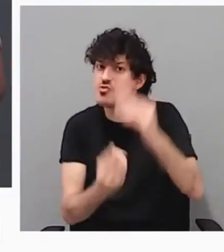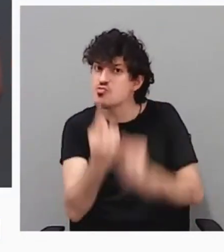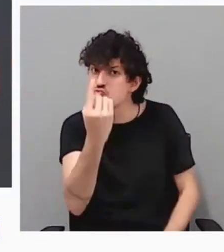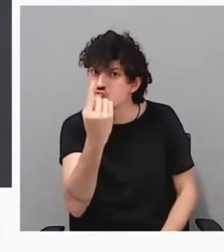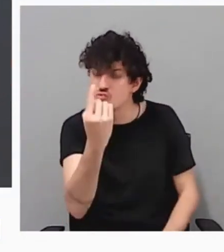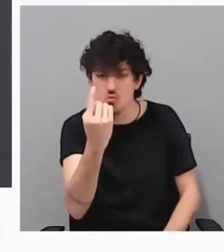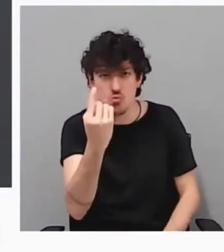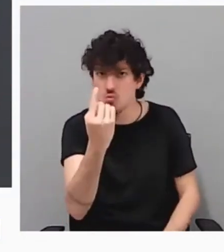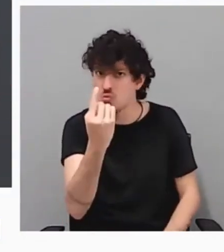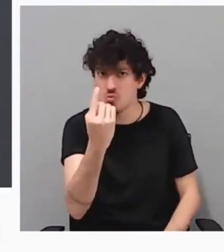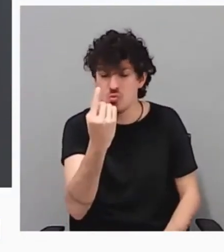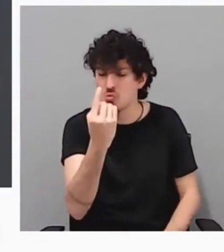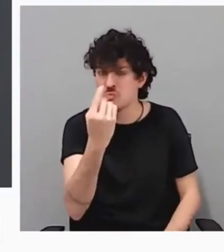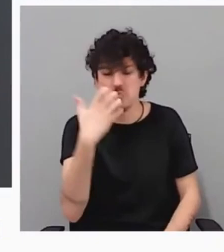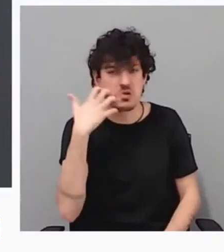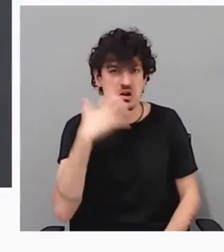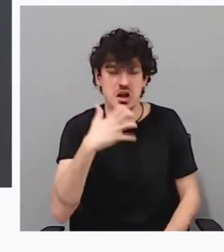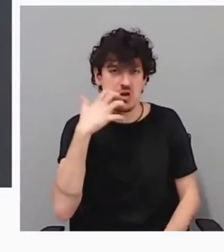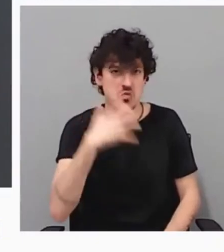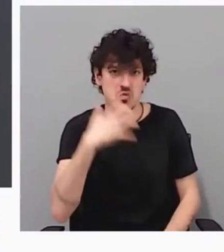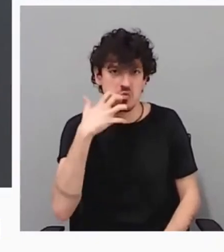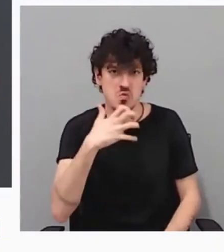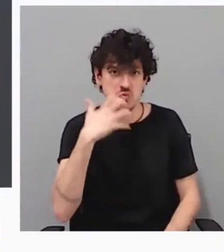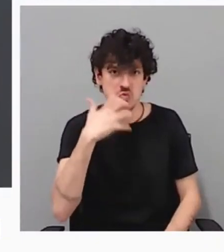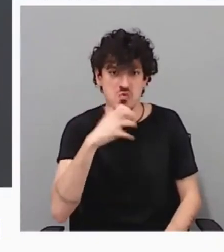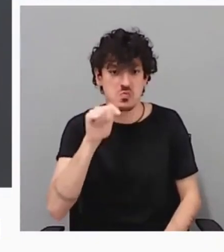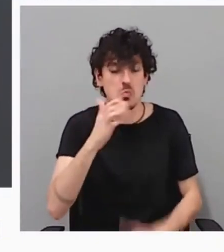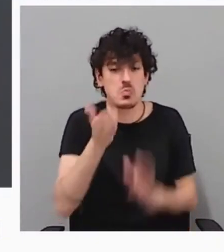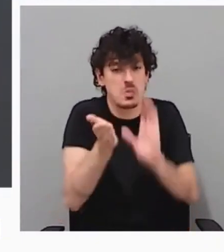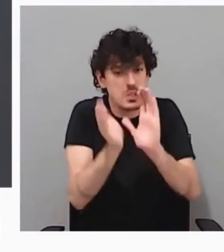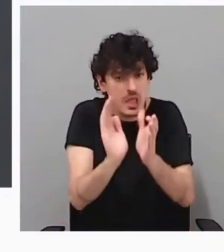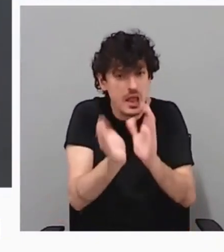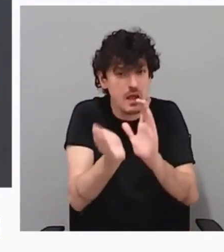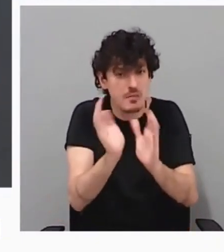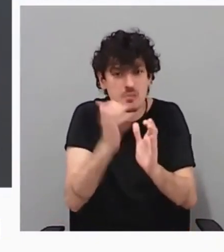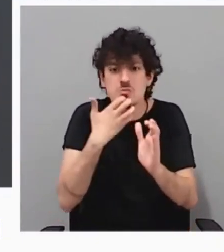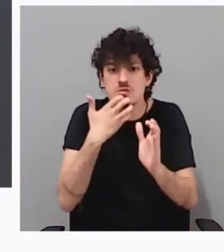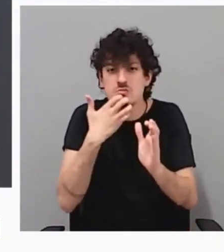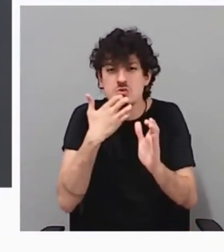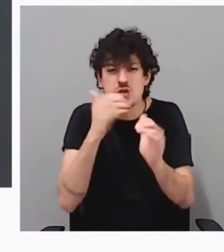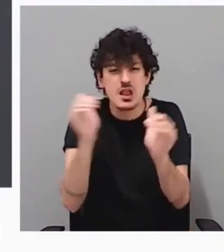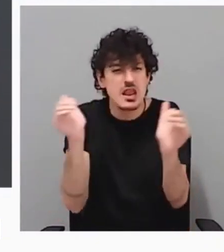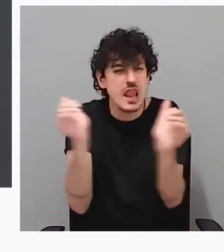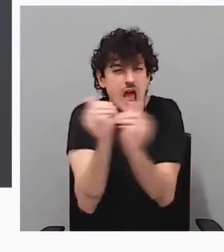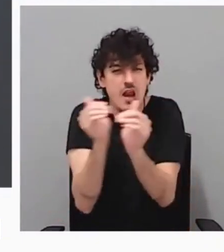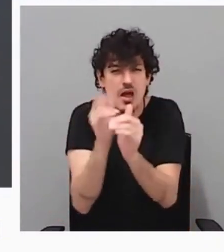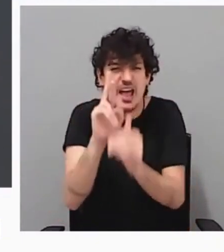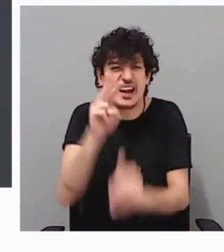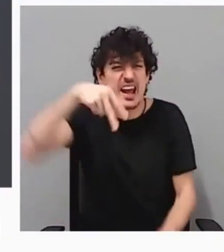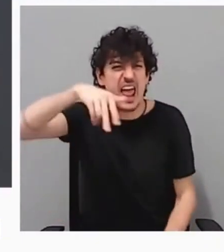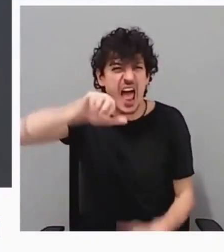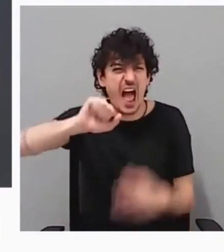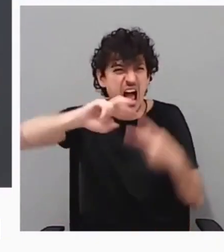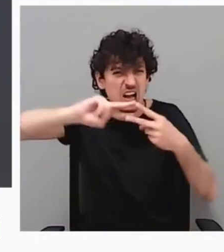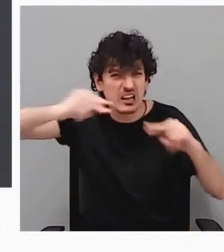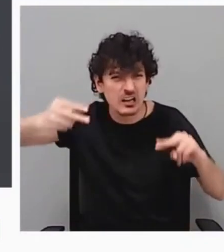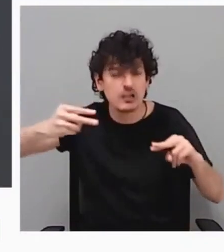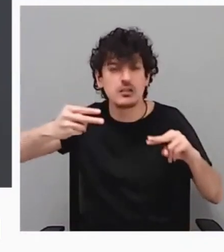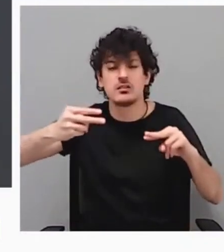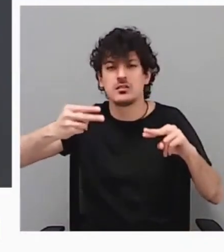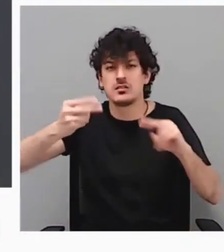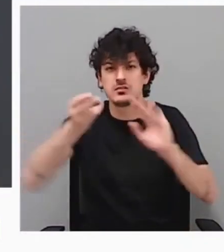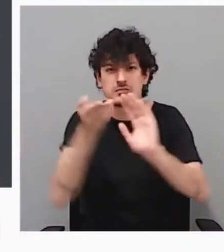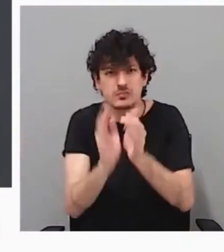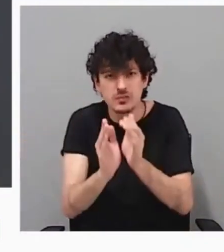enfermedades raras. Y esas, usando terapias como las de las nanopartículas de RNA y el CRISPR, que ahora habla todo el